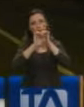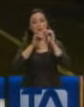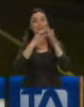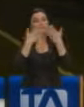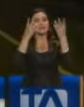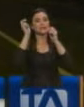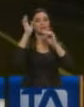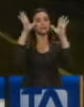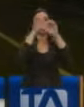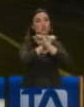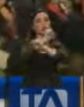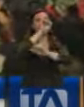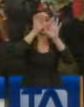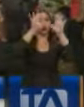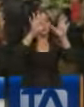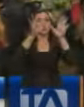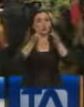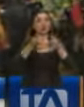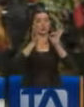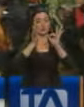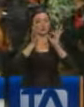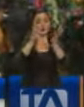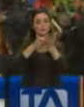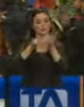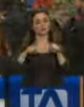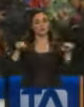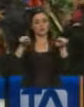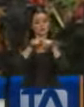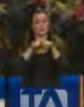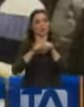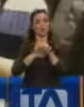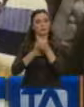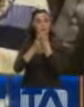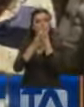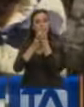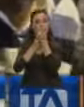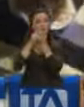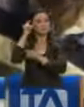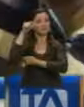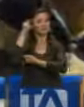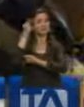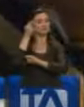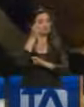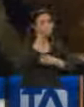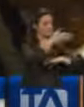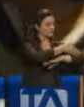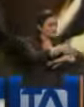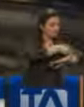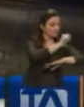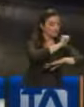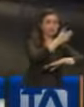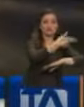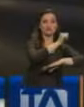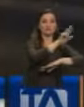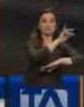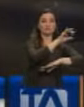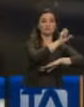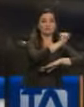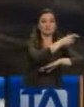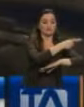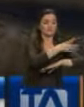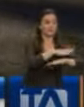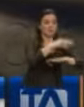Noche del 10 de febrero. A los de la Plaza Grande, afines al gobierno, y a los de las Chiris, militares en servicio pasivo, le sacaron a la